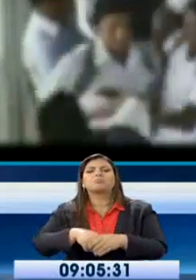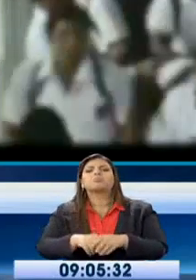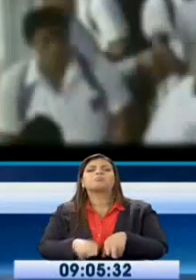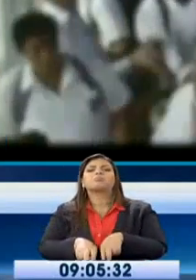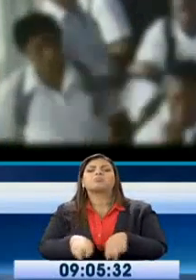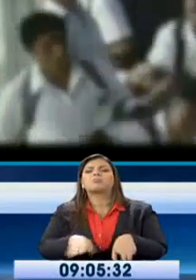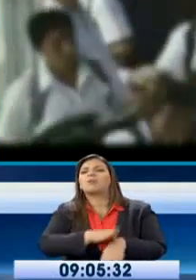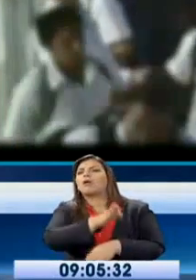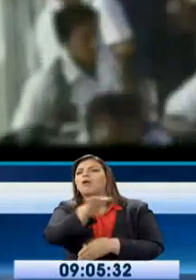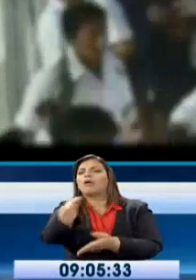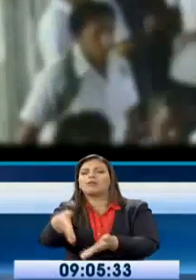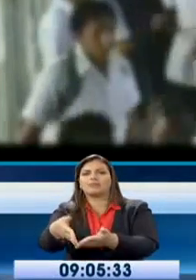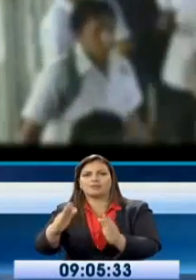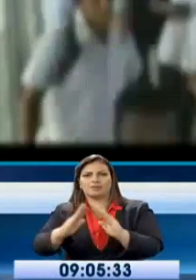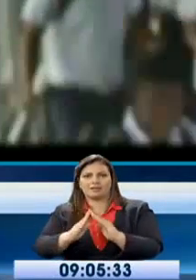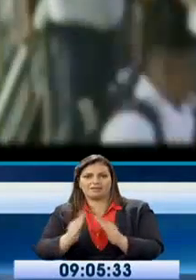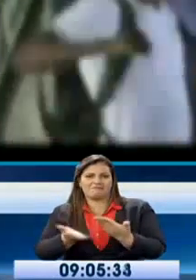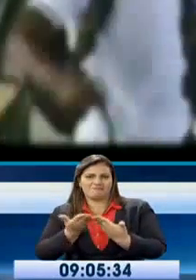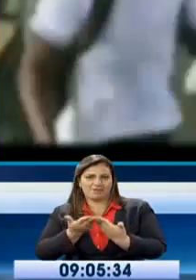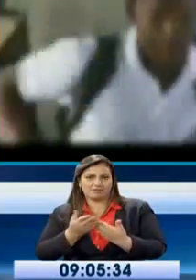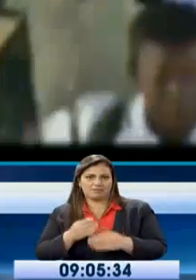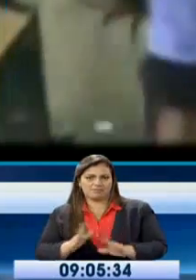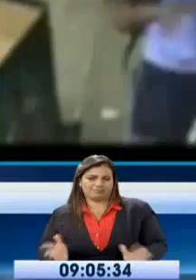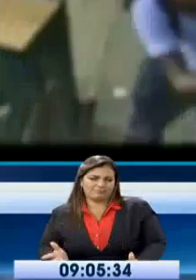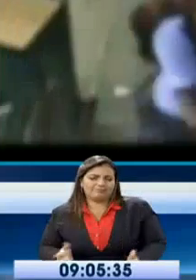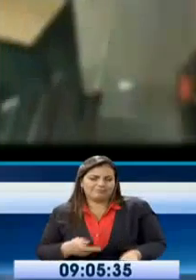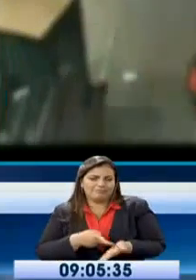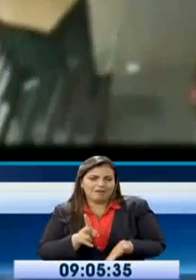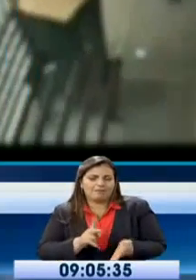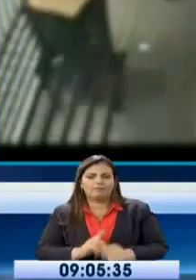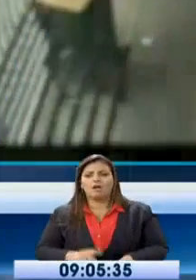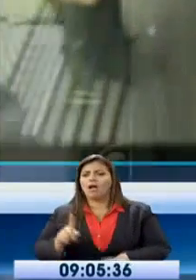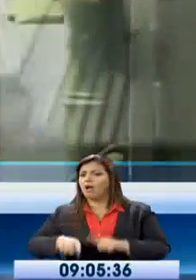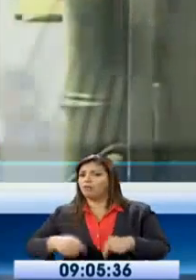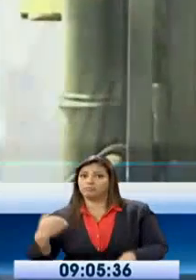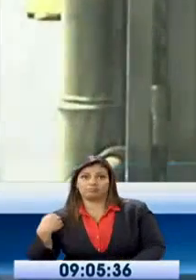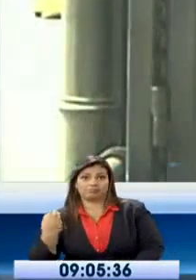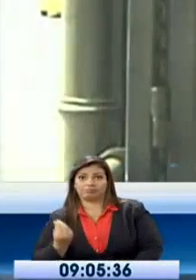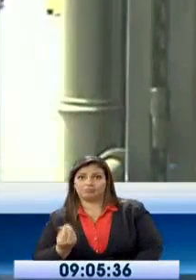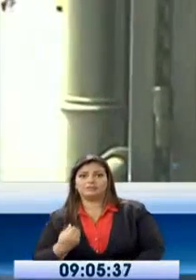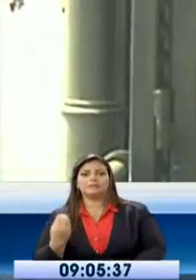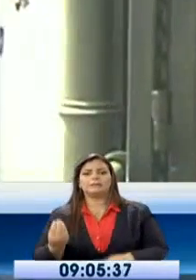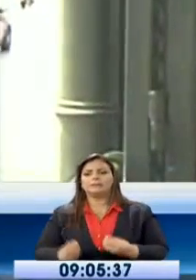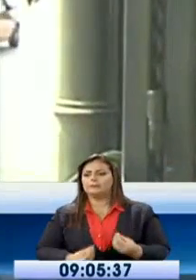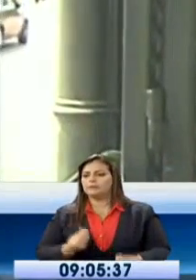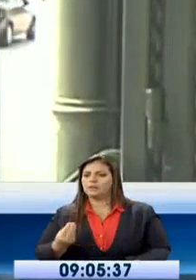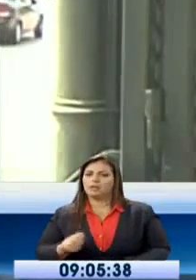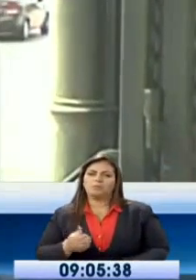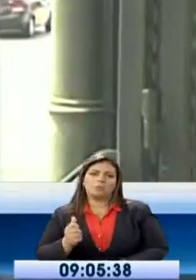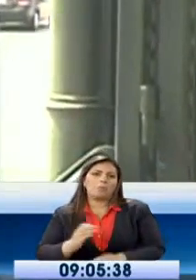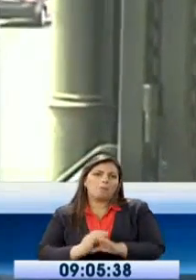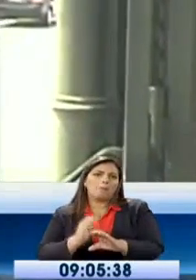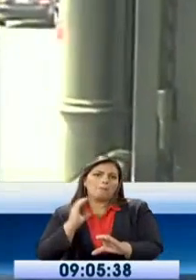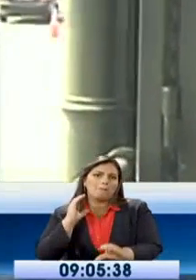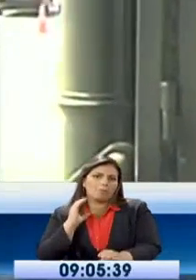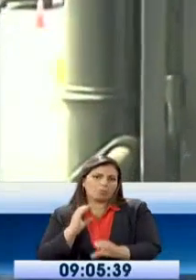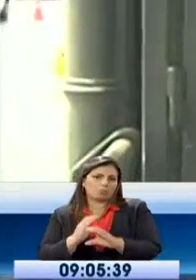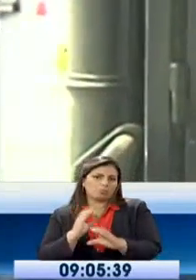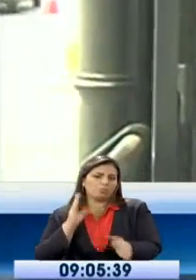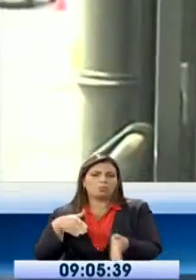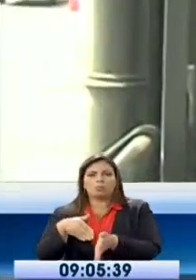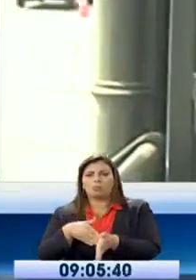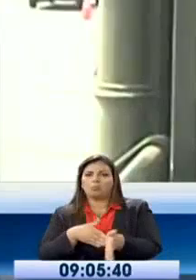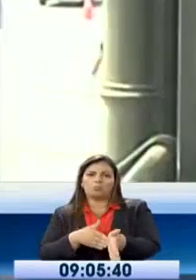hijos cuando salen de los establecimientos educativos en el camino antes de llegar a casa. Más control y más disciplina es lo que están